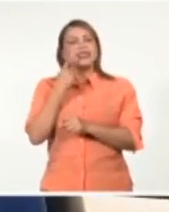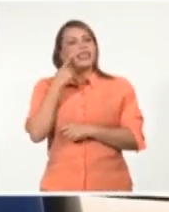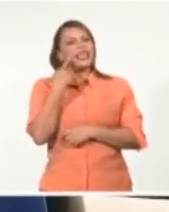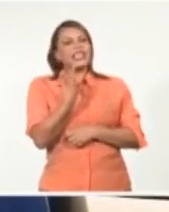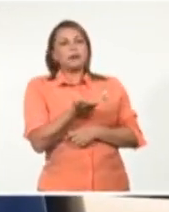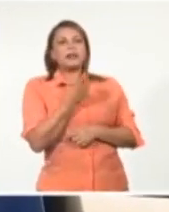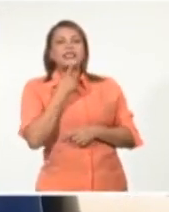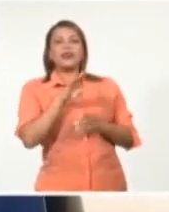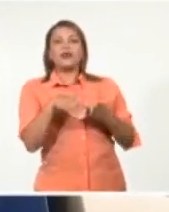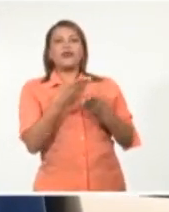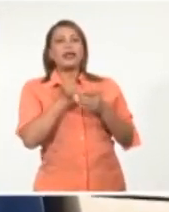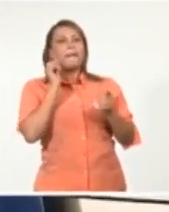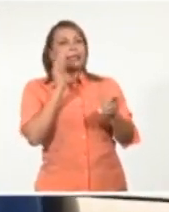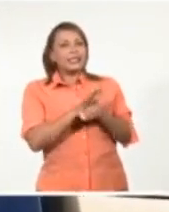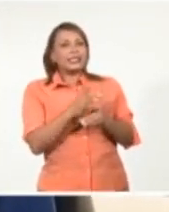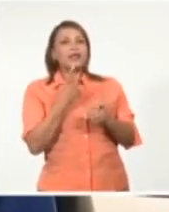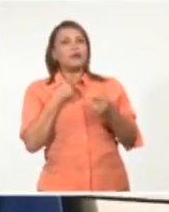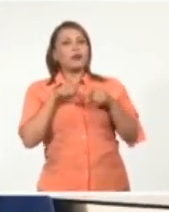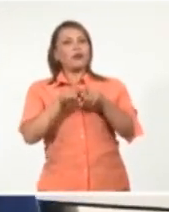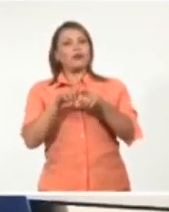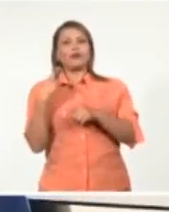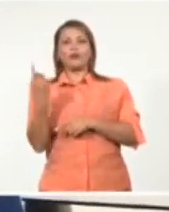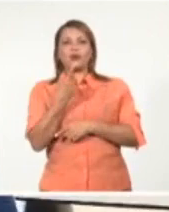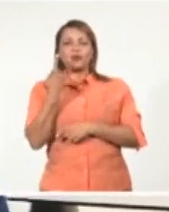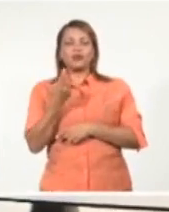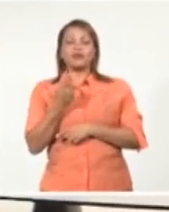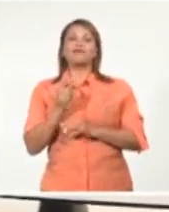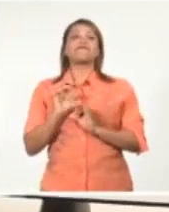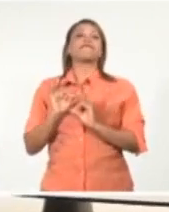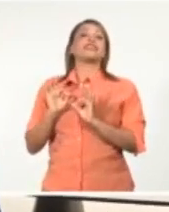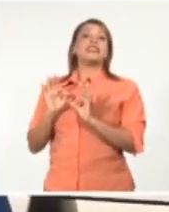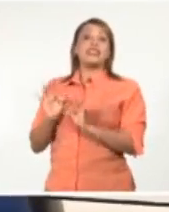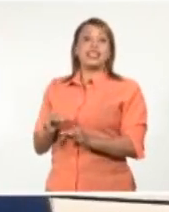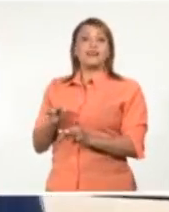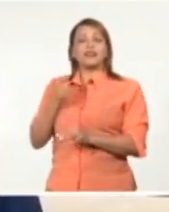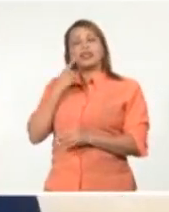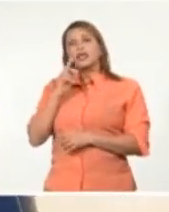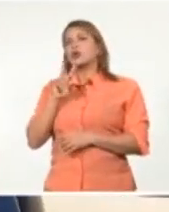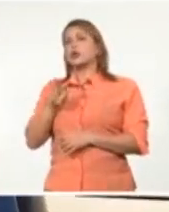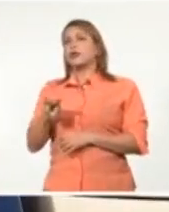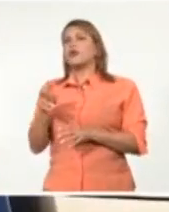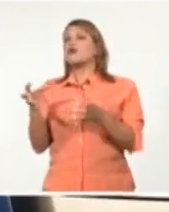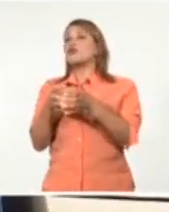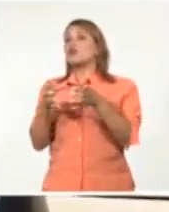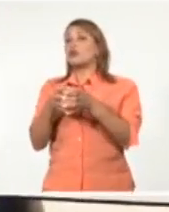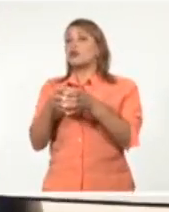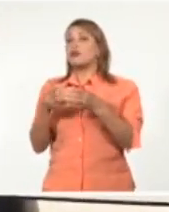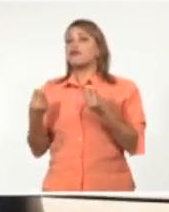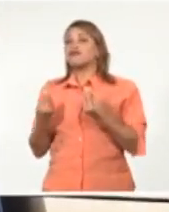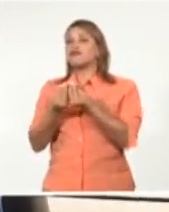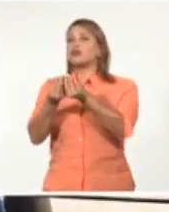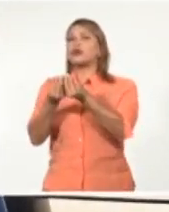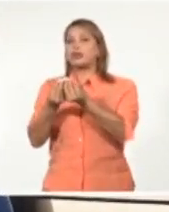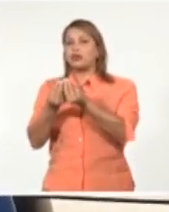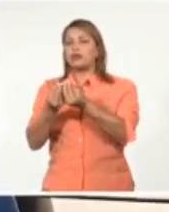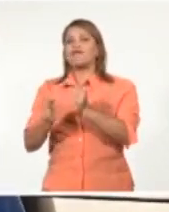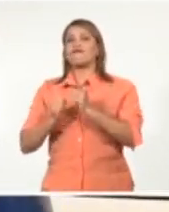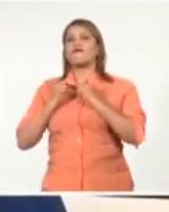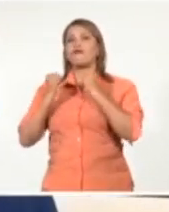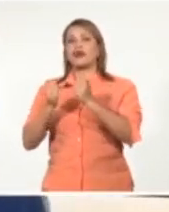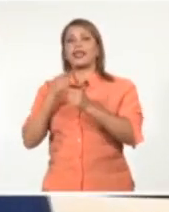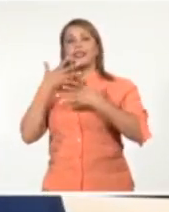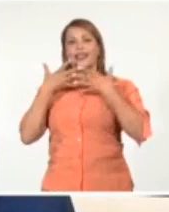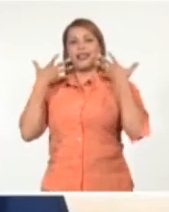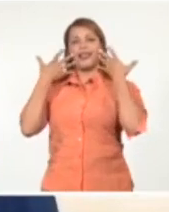estos días iniciales conviviendo con nosotros aquí no la verdad es que yo lo que miro es que un equipo muy potente muy